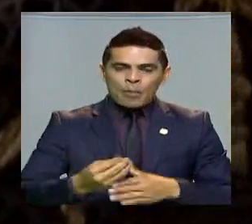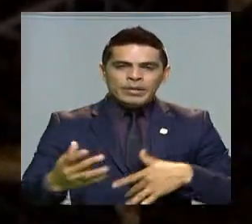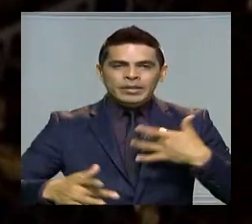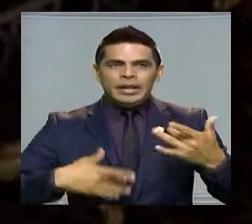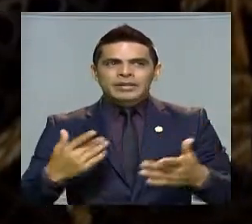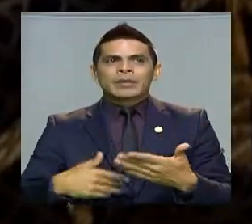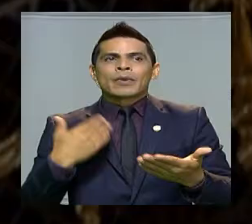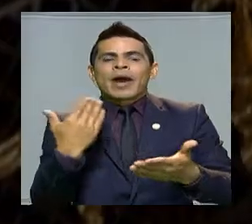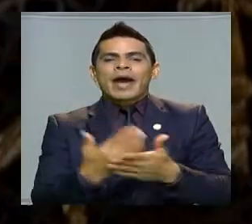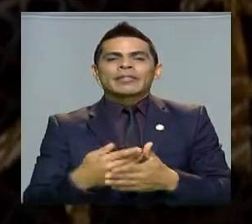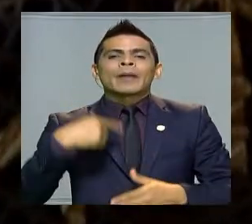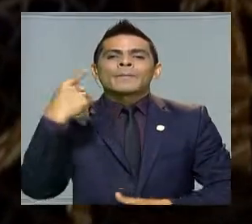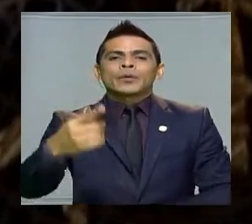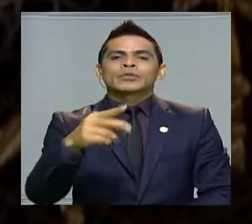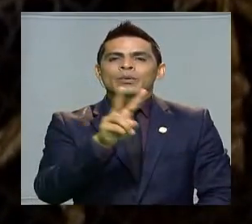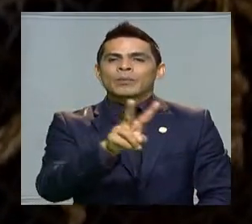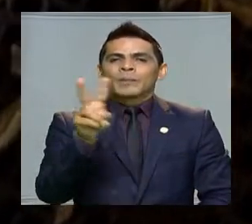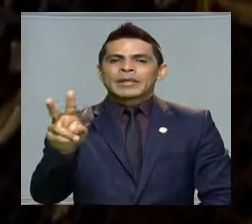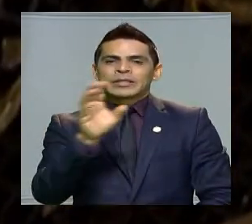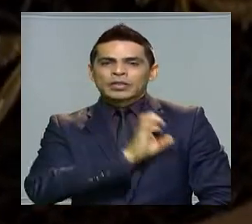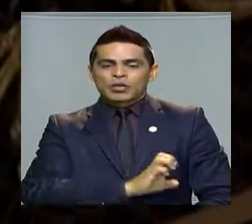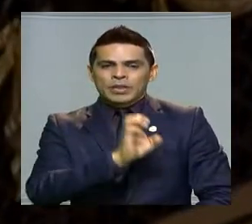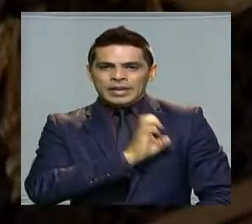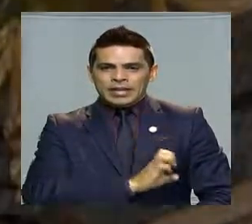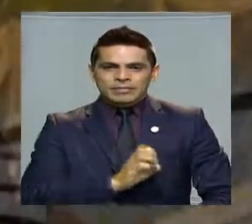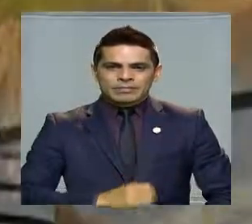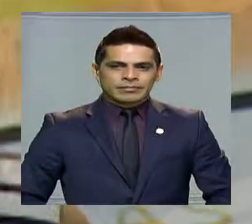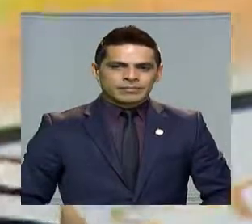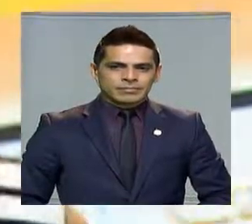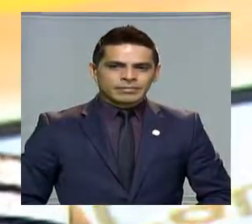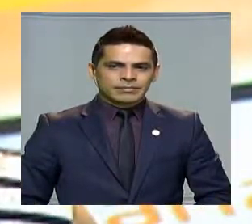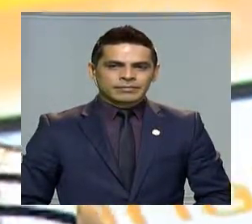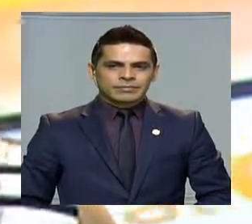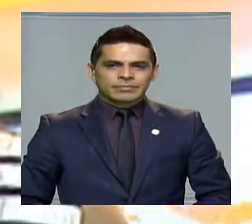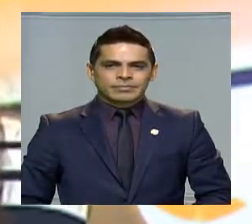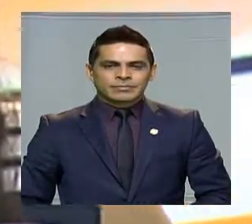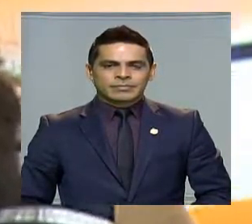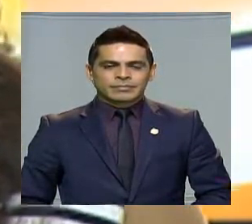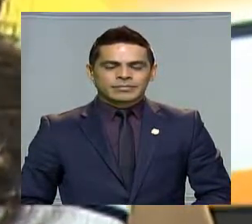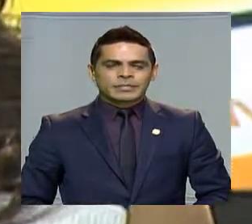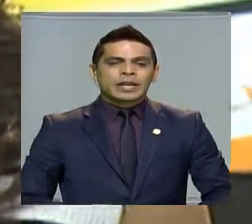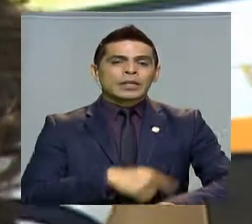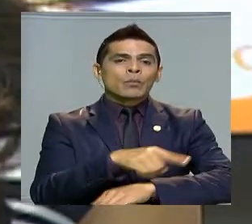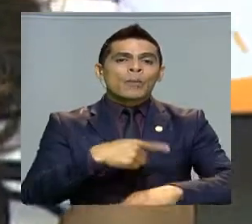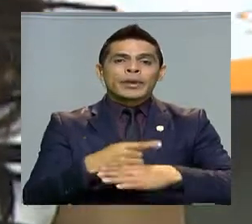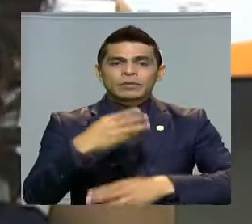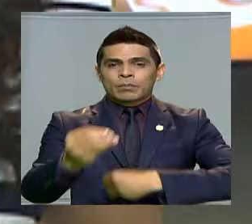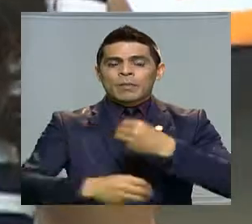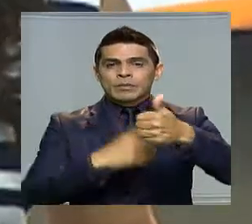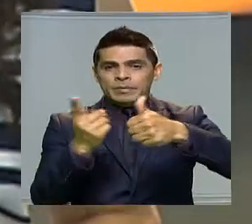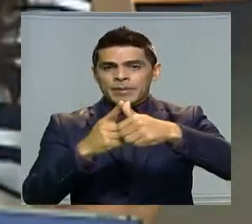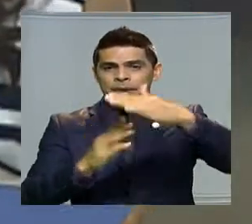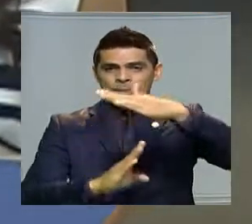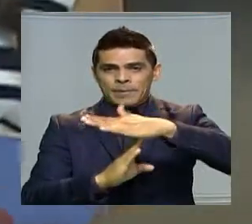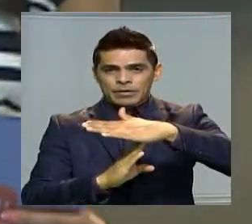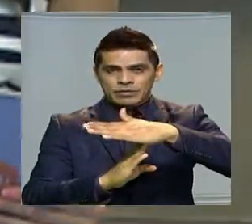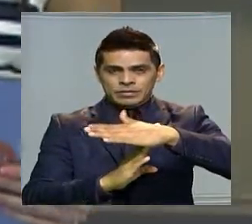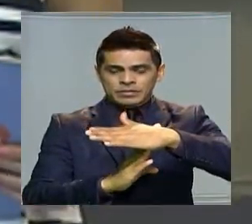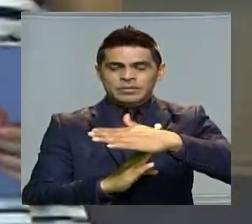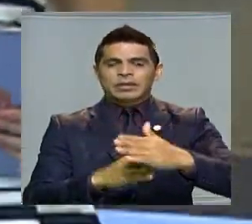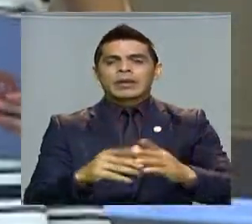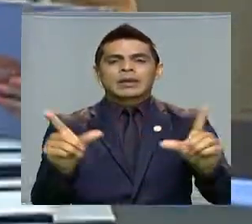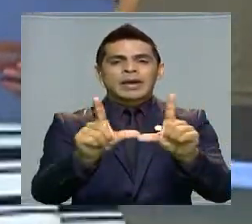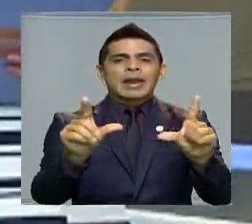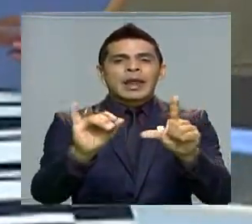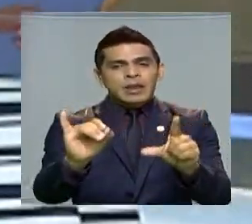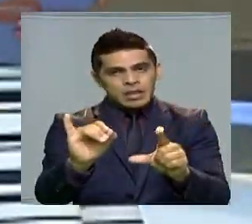se extenderá hasta el próximo 22 de enero. Momento de hacer nuestra primera pausa acá en Noticias